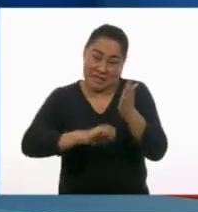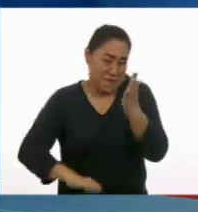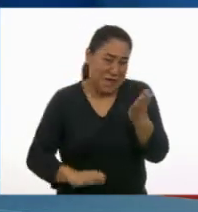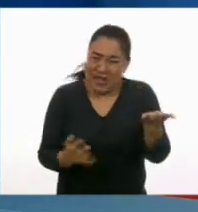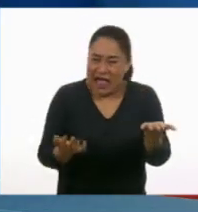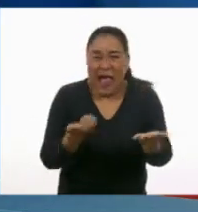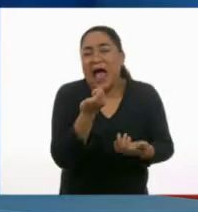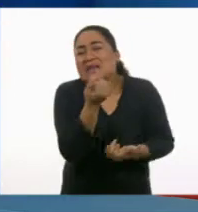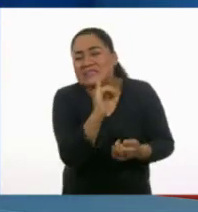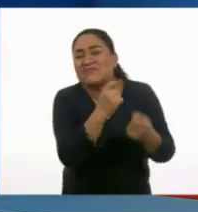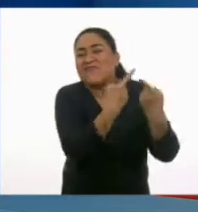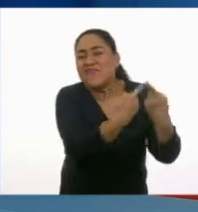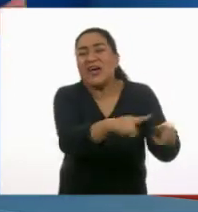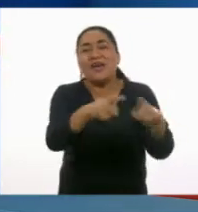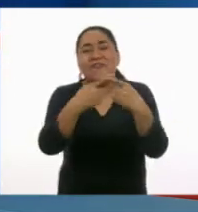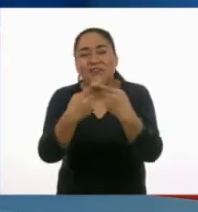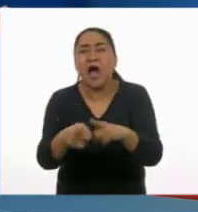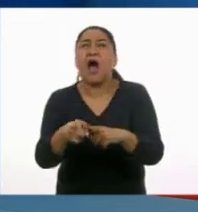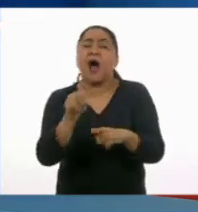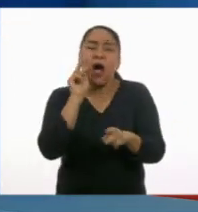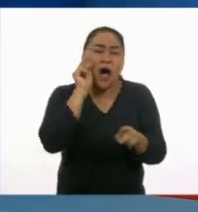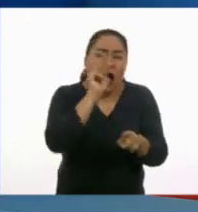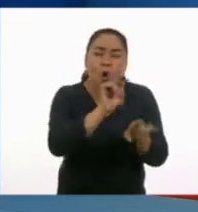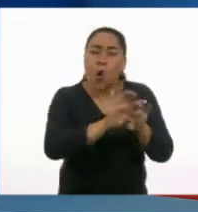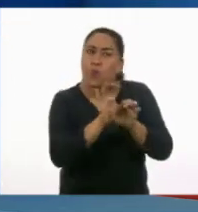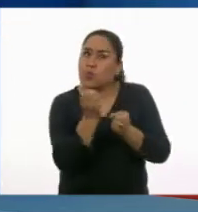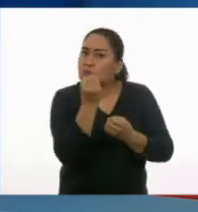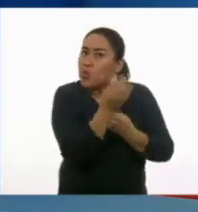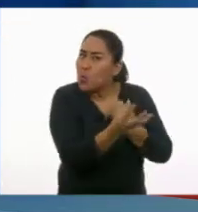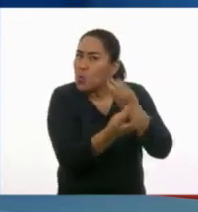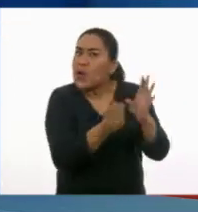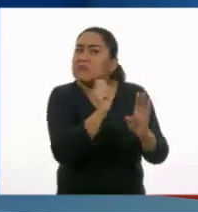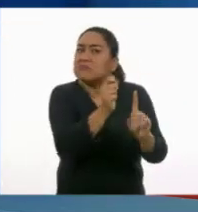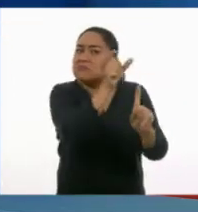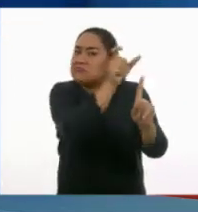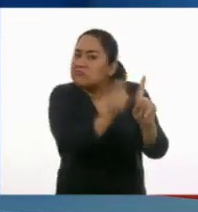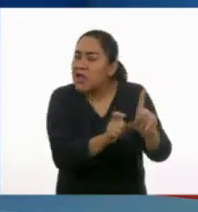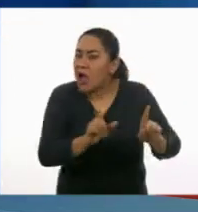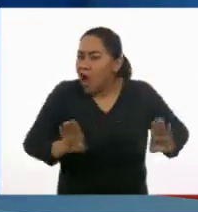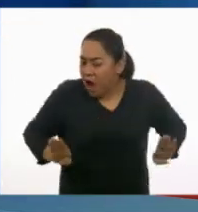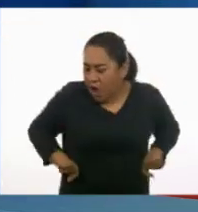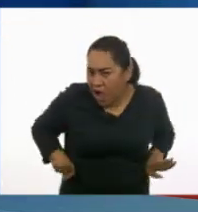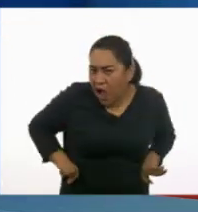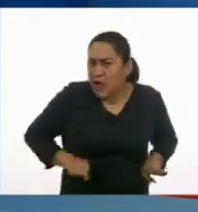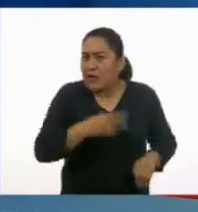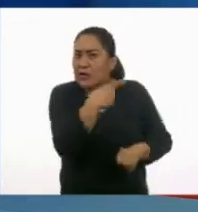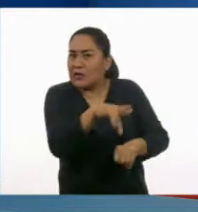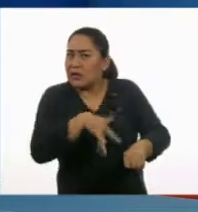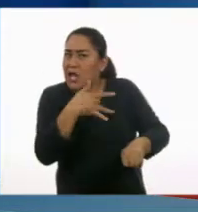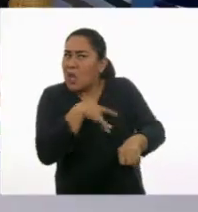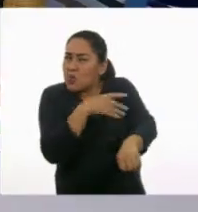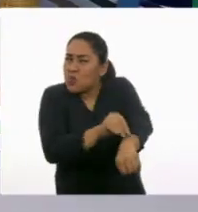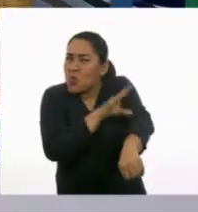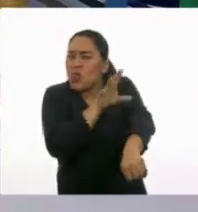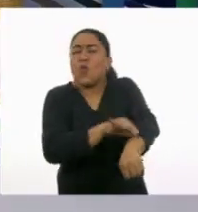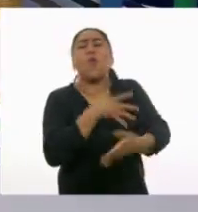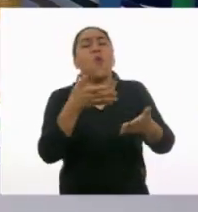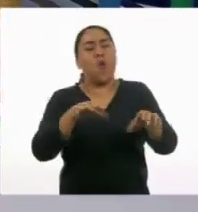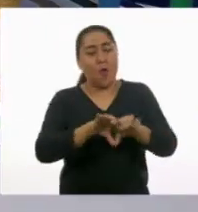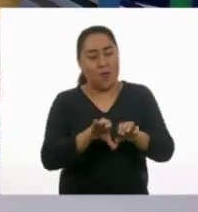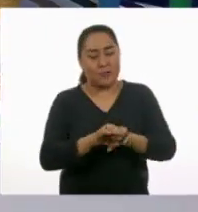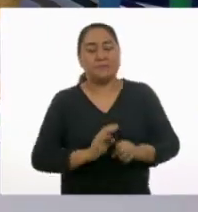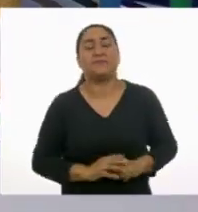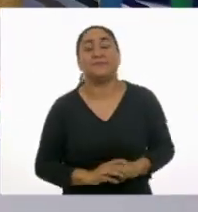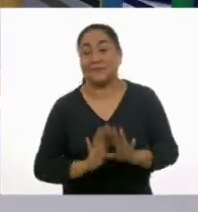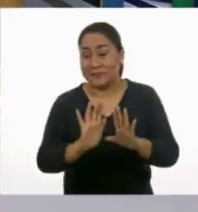Así, ¿sí? Vamos a ir descubriendo, ¿sí? Cómo es su carácter, cómo es emocionalmente. Pero, ¿qué